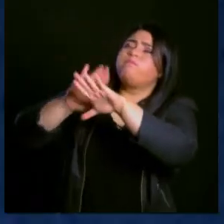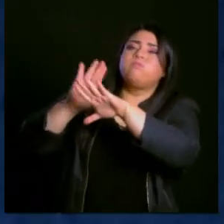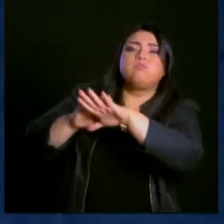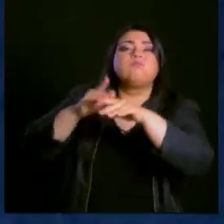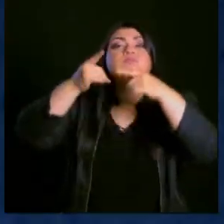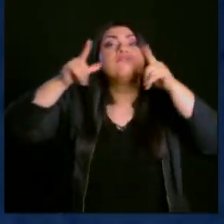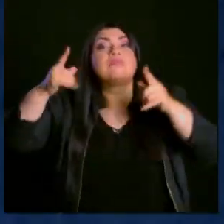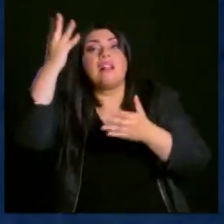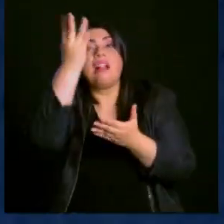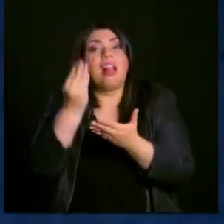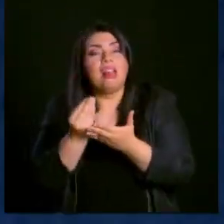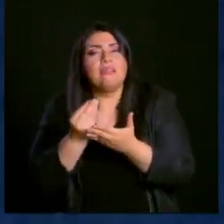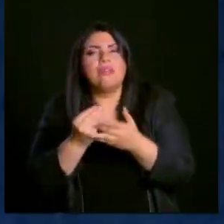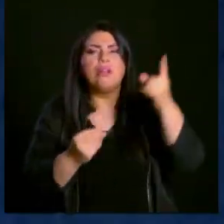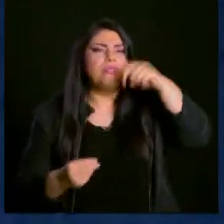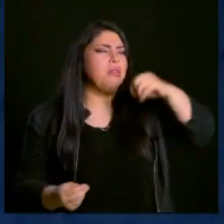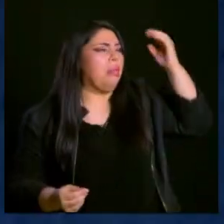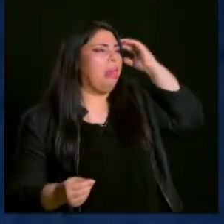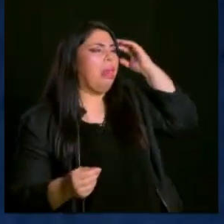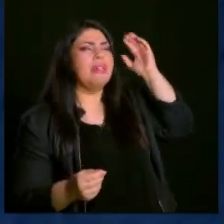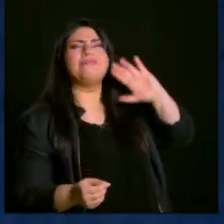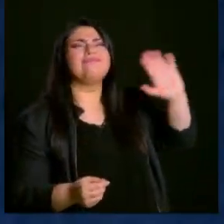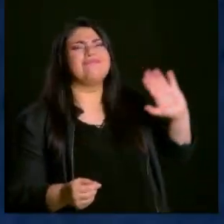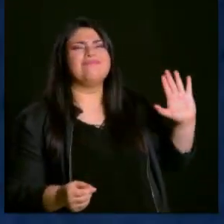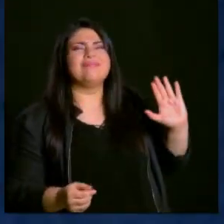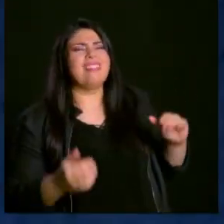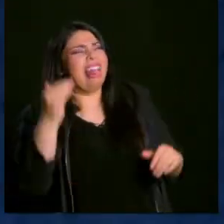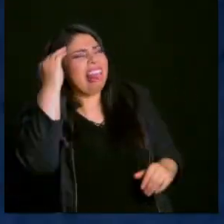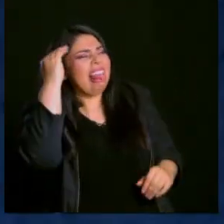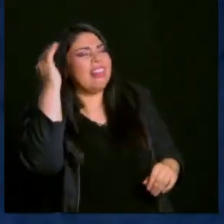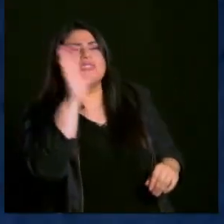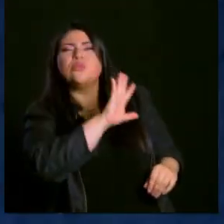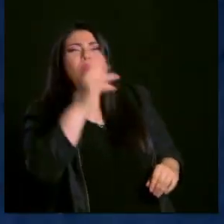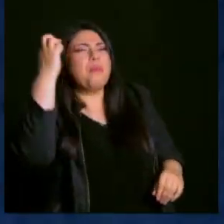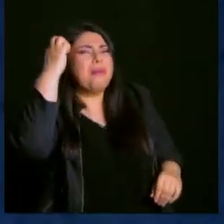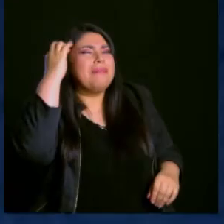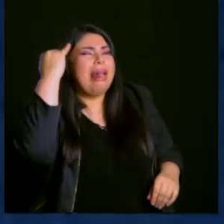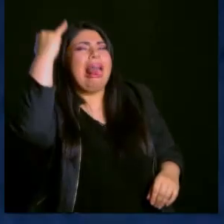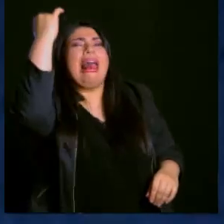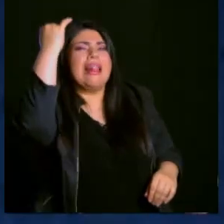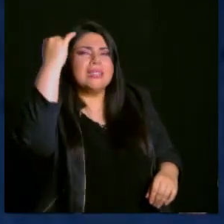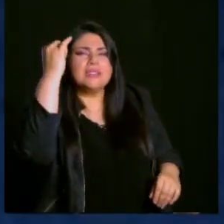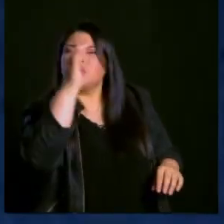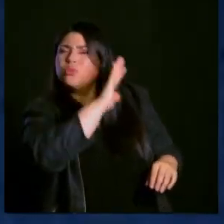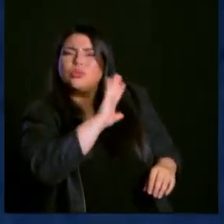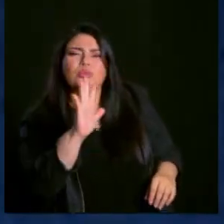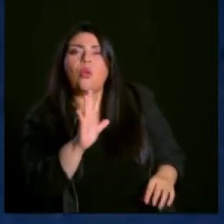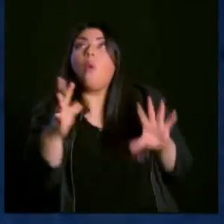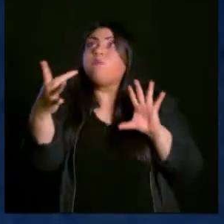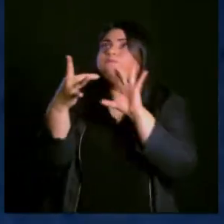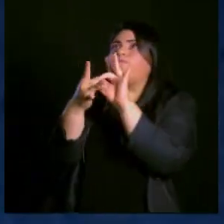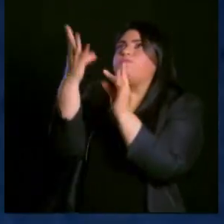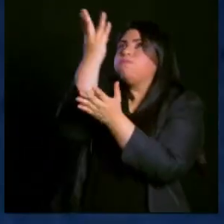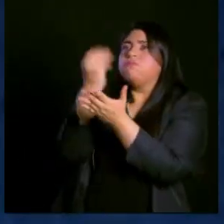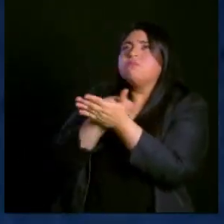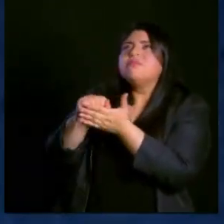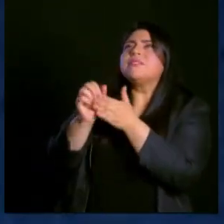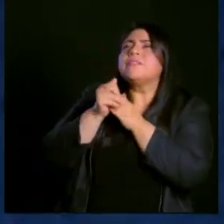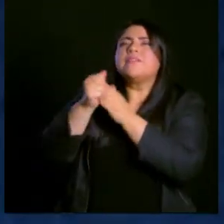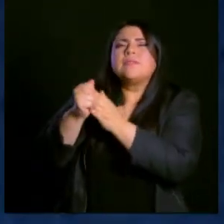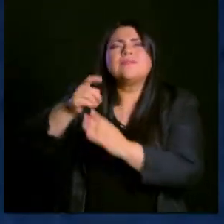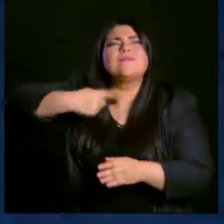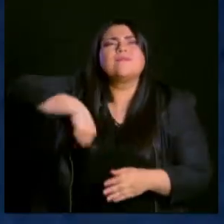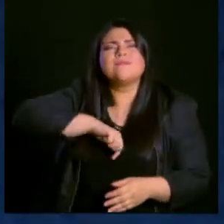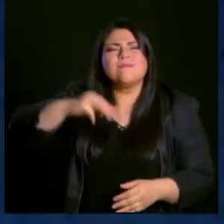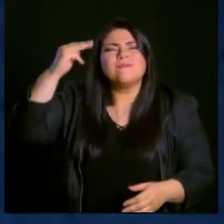el espíritu no segundo su mente no segundo los pensamientos las ideas los conceptos Pero según el espíritu que nuestra